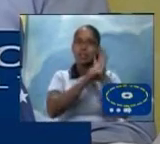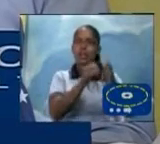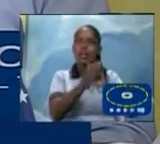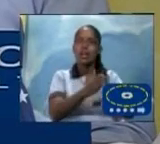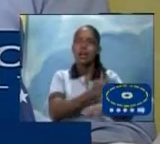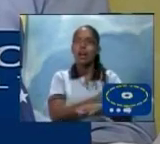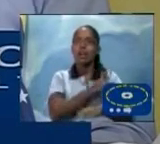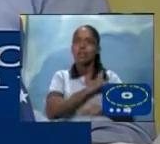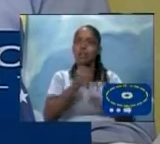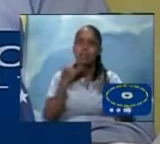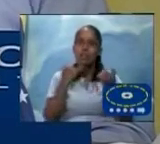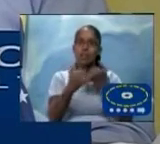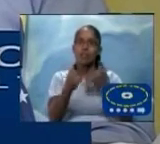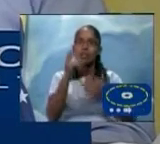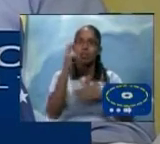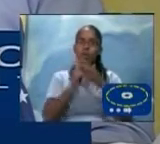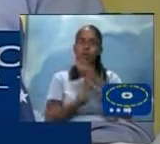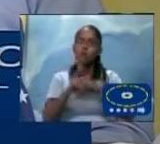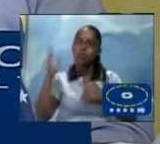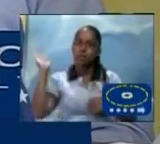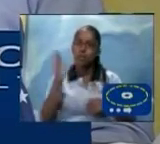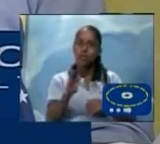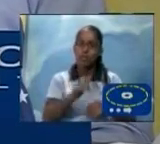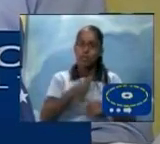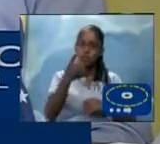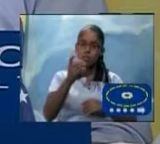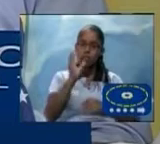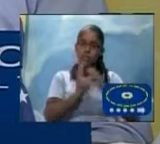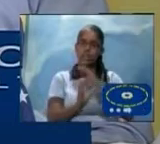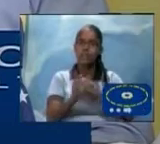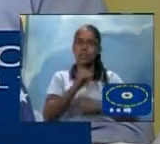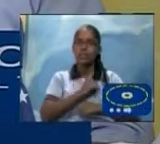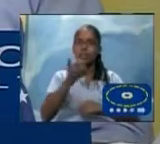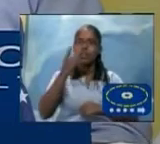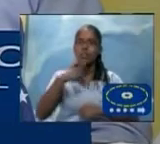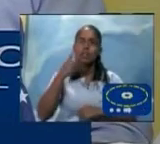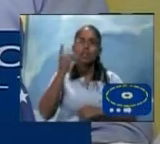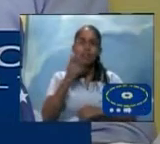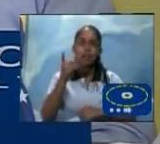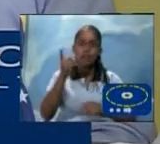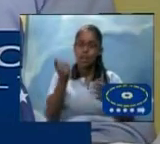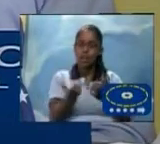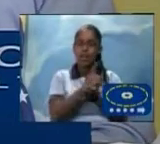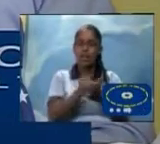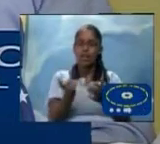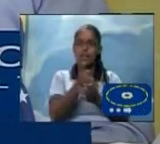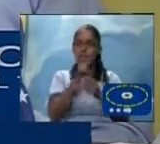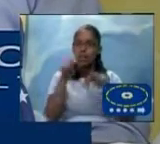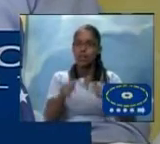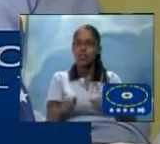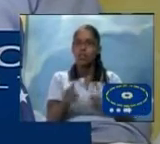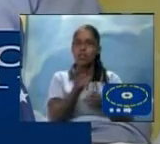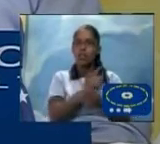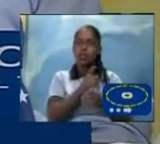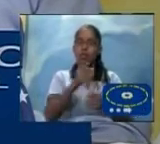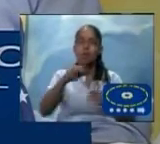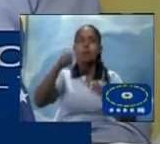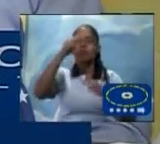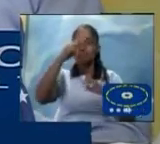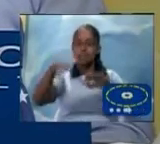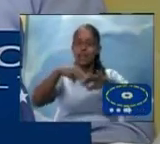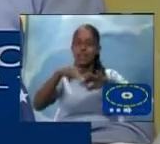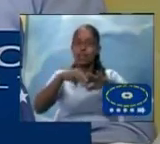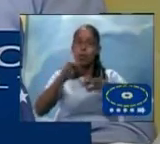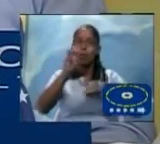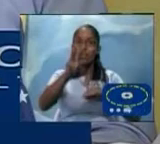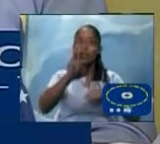del fin. Los versículos que vienen después de este capítulo de Daniel en el libro de Mateo. En el libro de Mateo 24, 3